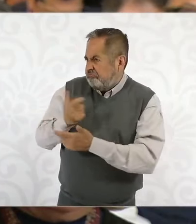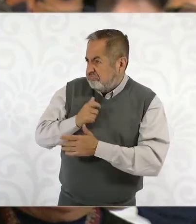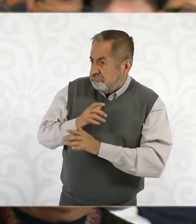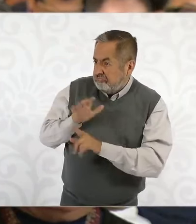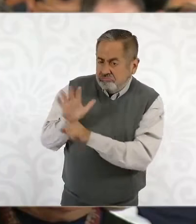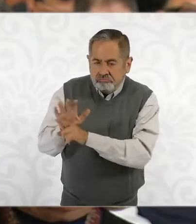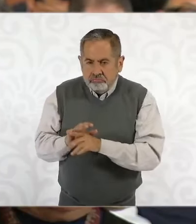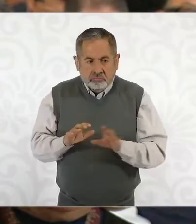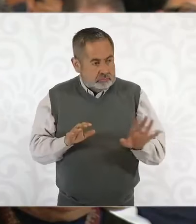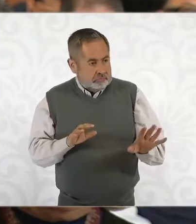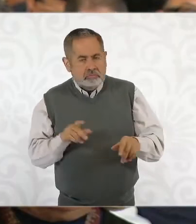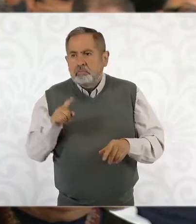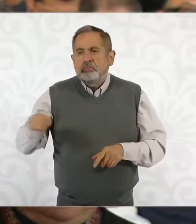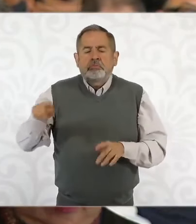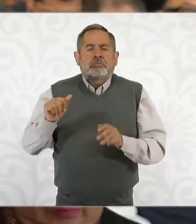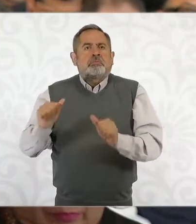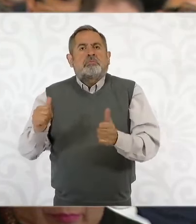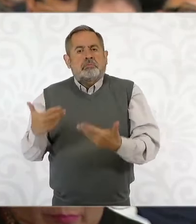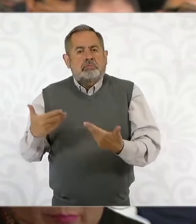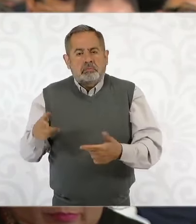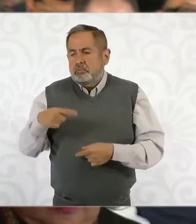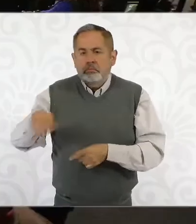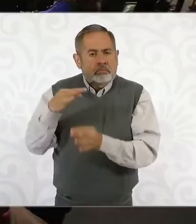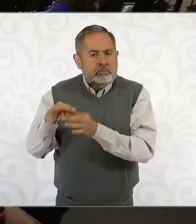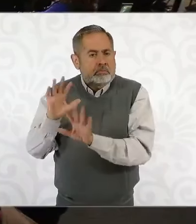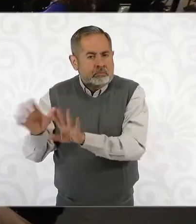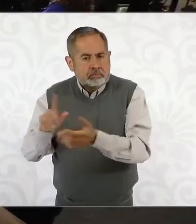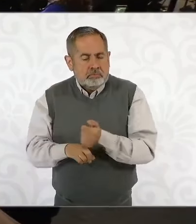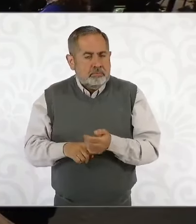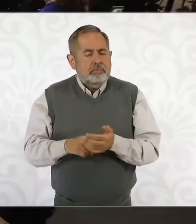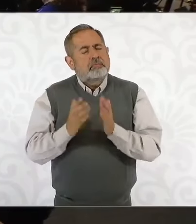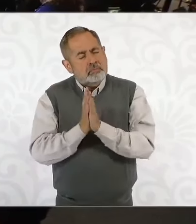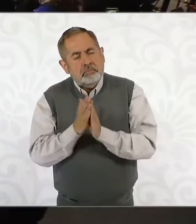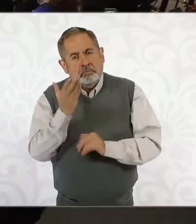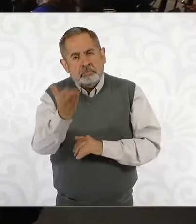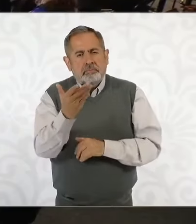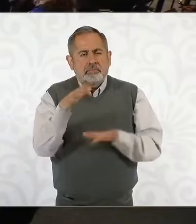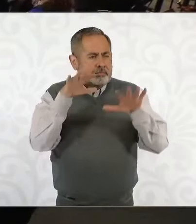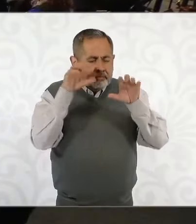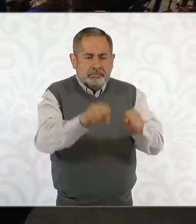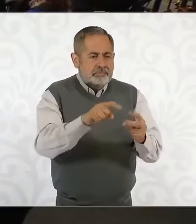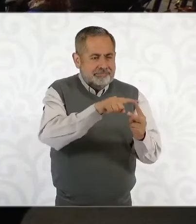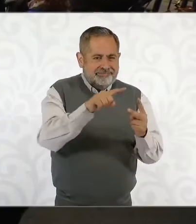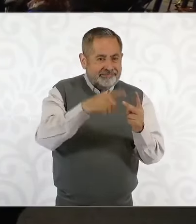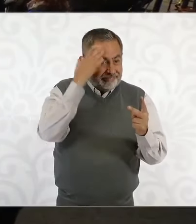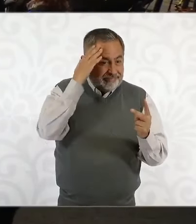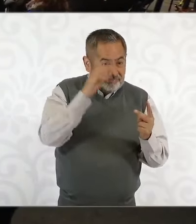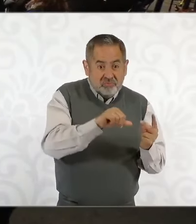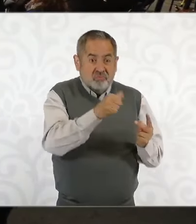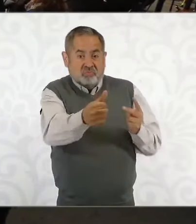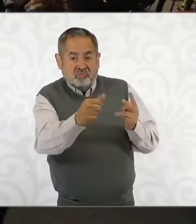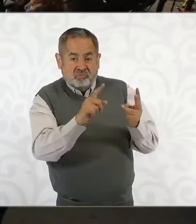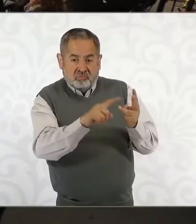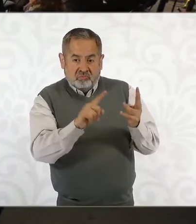grupo de dueños de verificentros quienes también eran víctimas de esta red y le piden su ayuda para detener y castigar a los cabecillas de otra red que